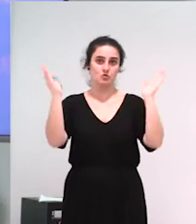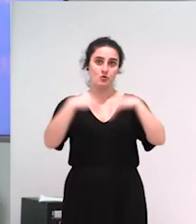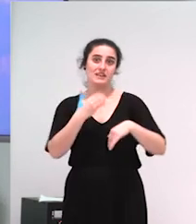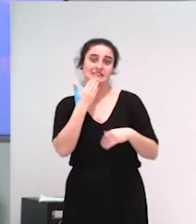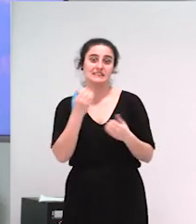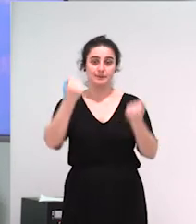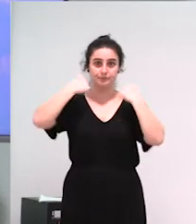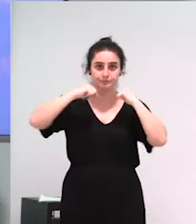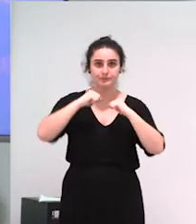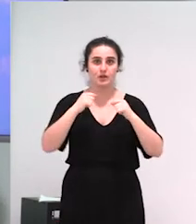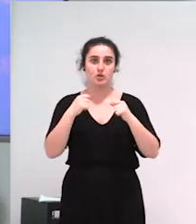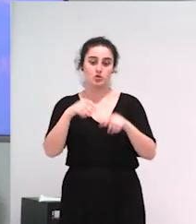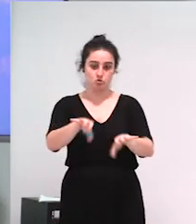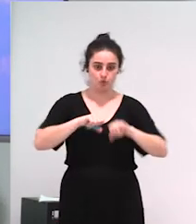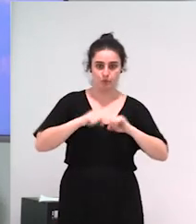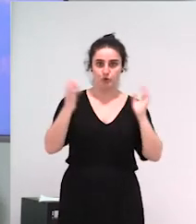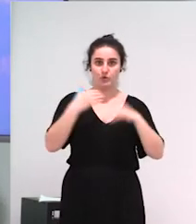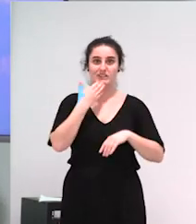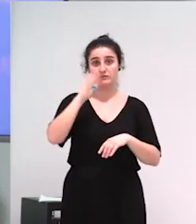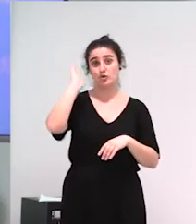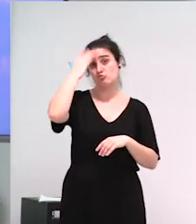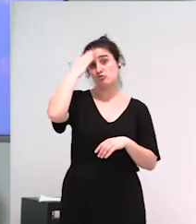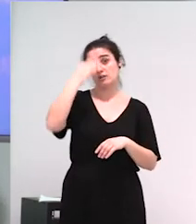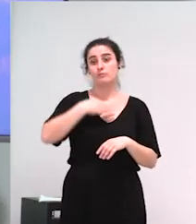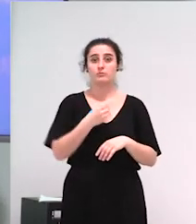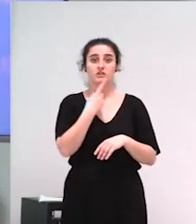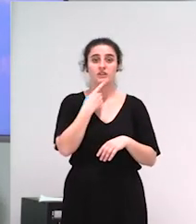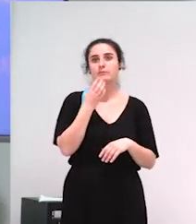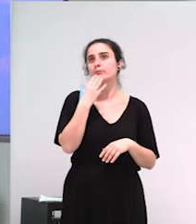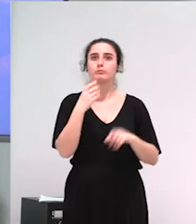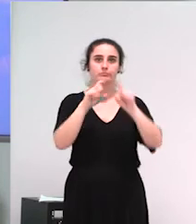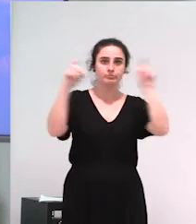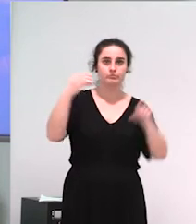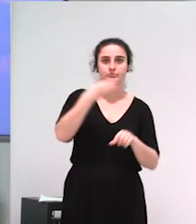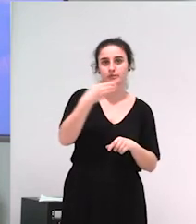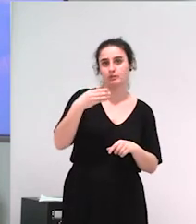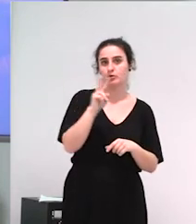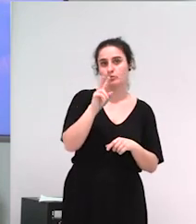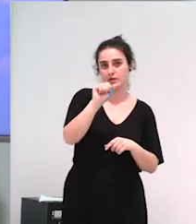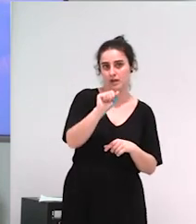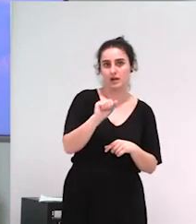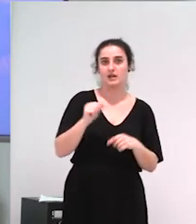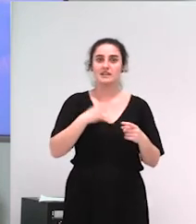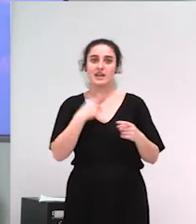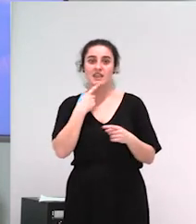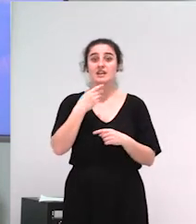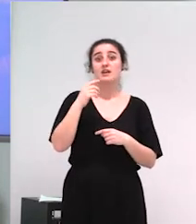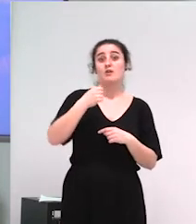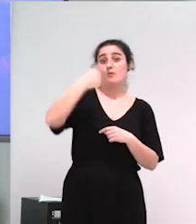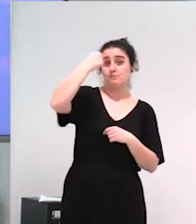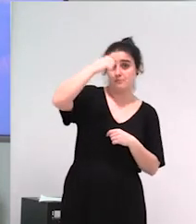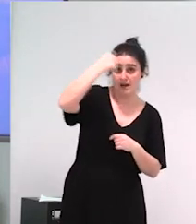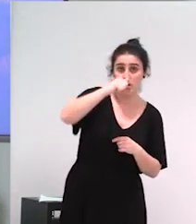dominio que dan a un sujeto que podemos nombrar BBVA, varón, blanco, burgués, cis,